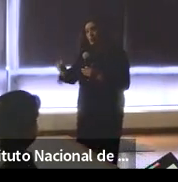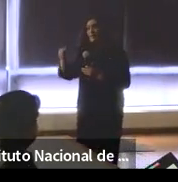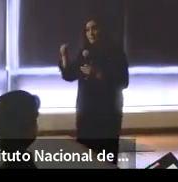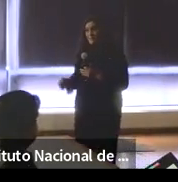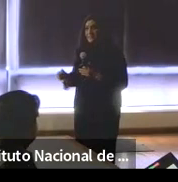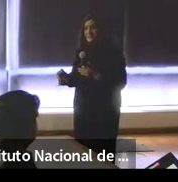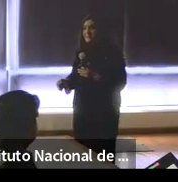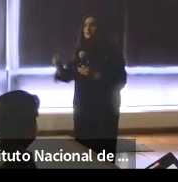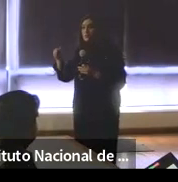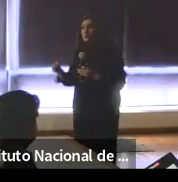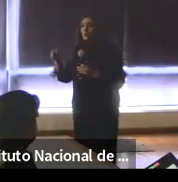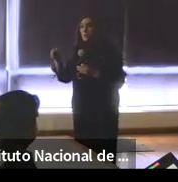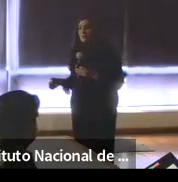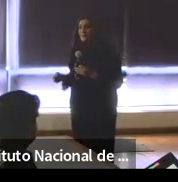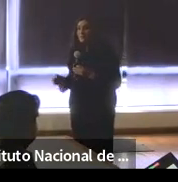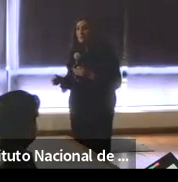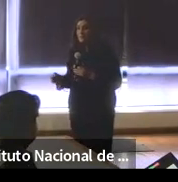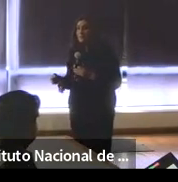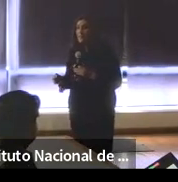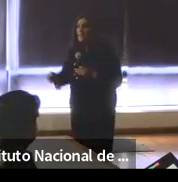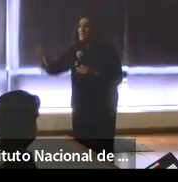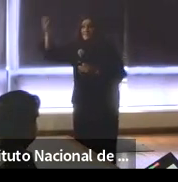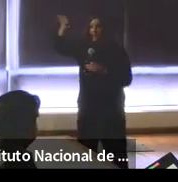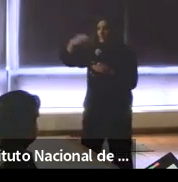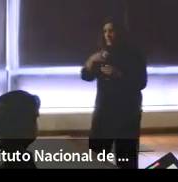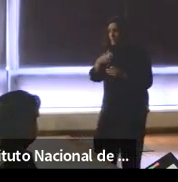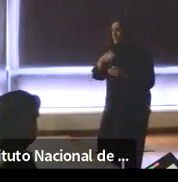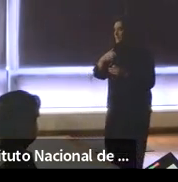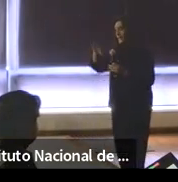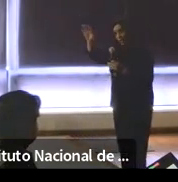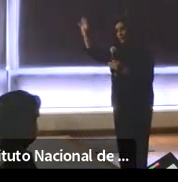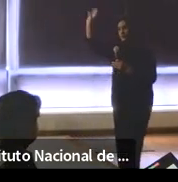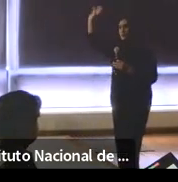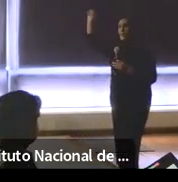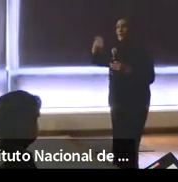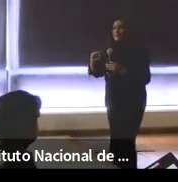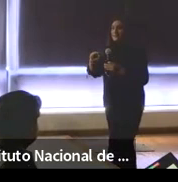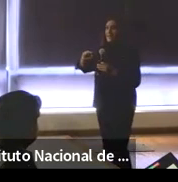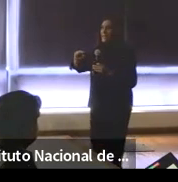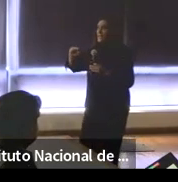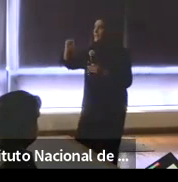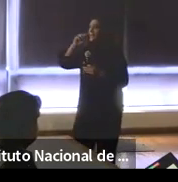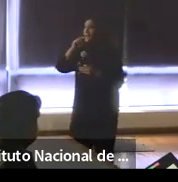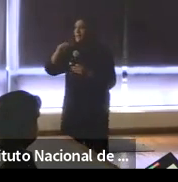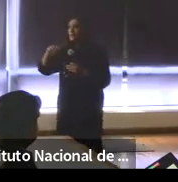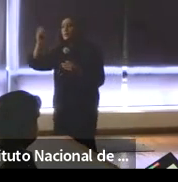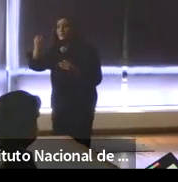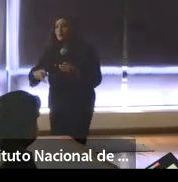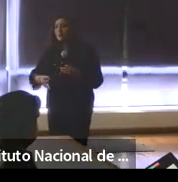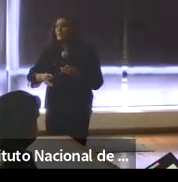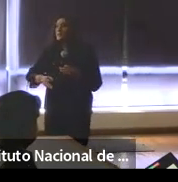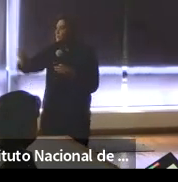ser muy explícitas en su normatividad Es que aquí la costumbre es que